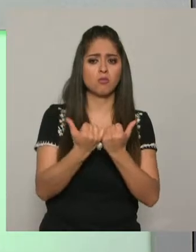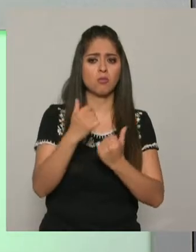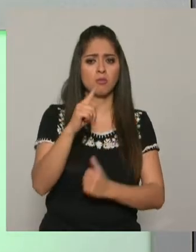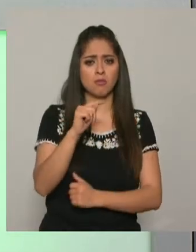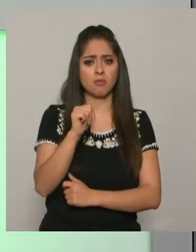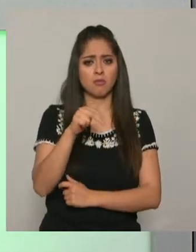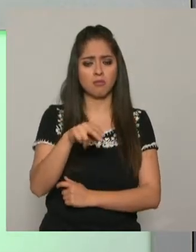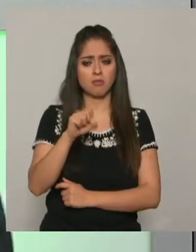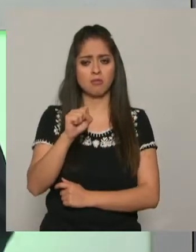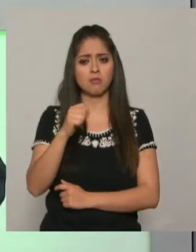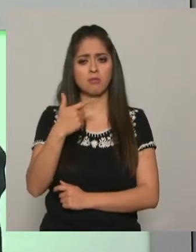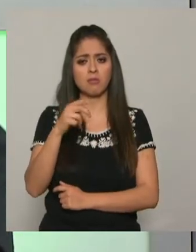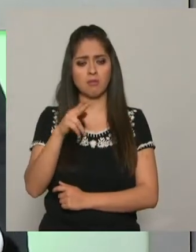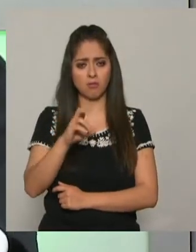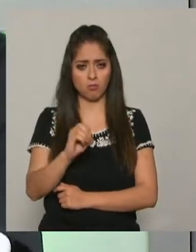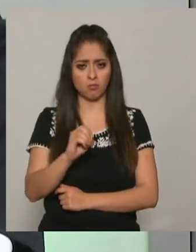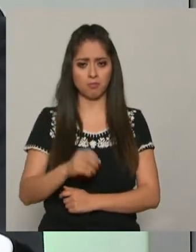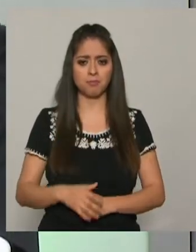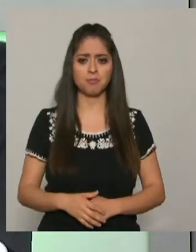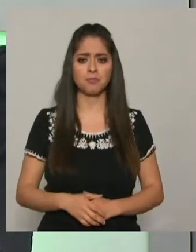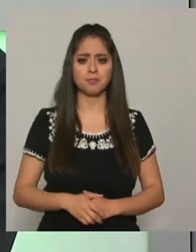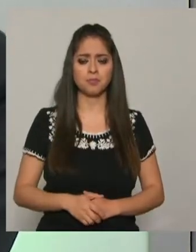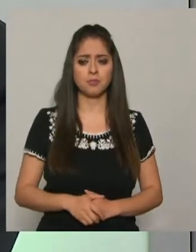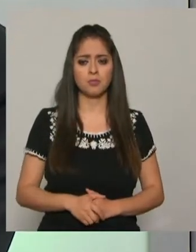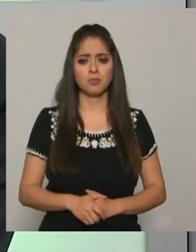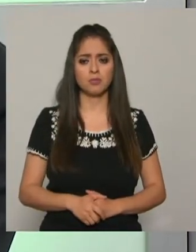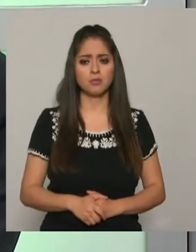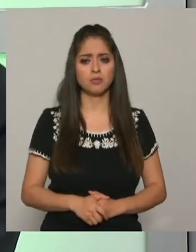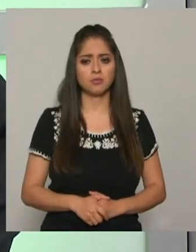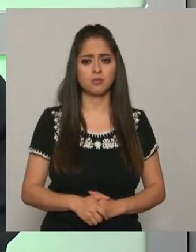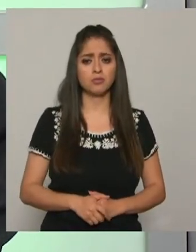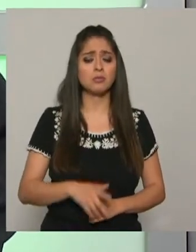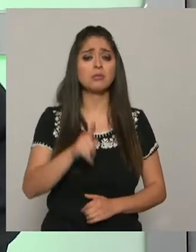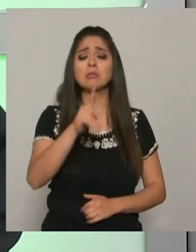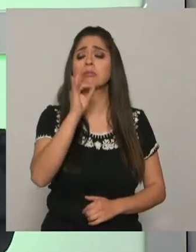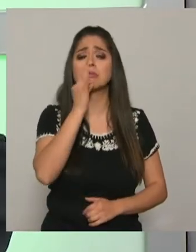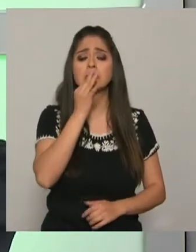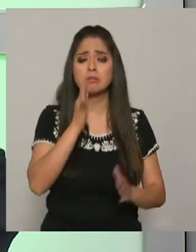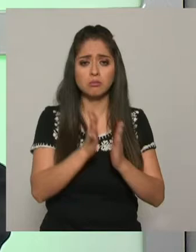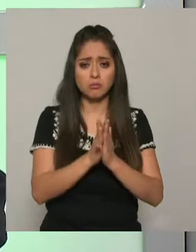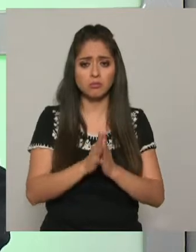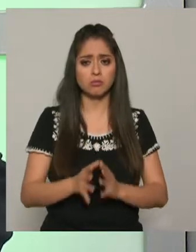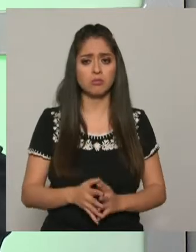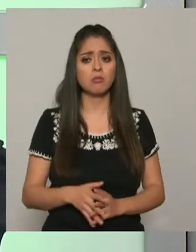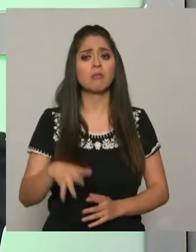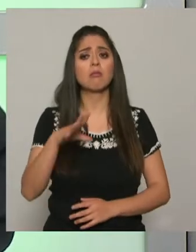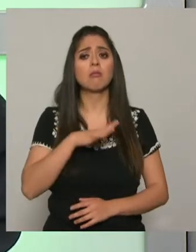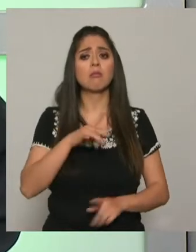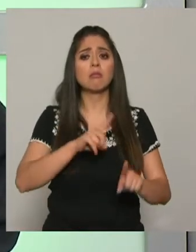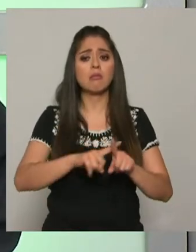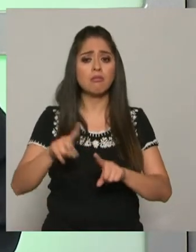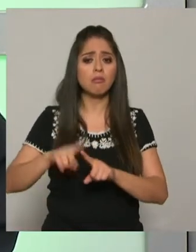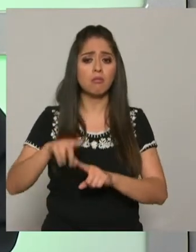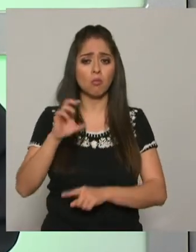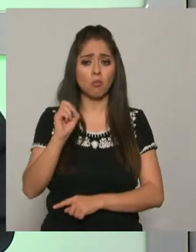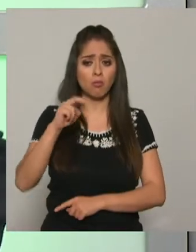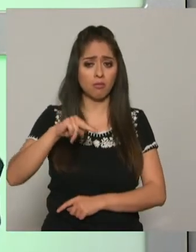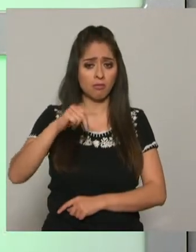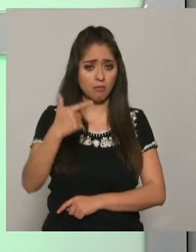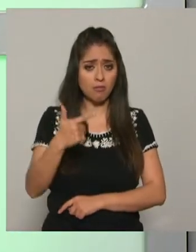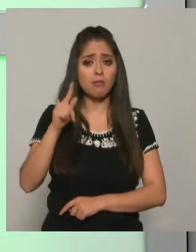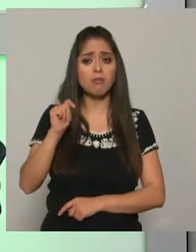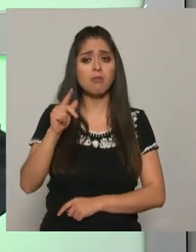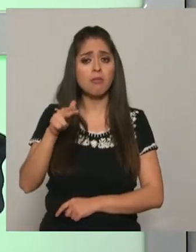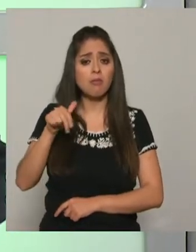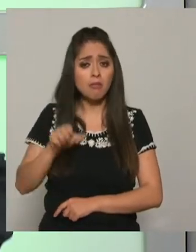Perfecto, pues ahí la tenemos. Sí, y aquí hay que señalar algo. Habemos varias, habemos varias organizaciones de trans y de